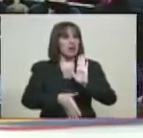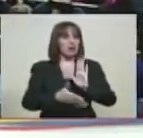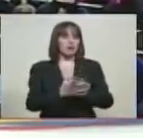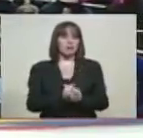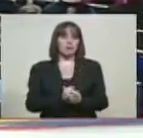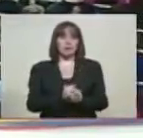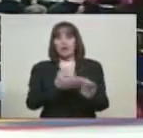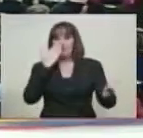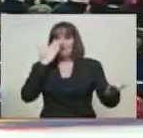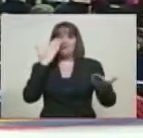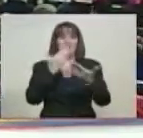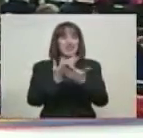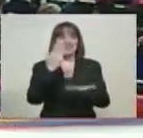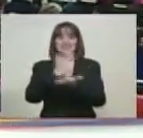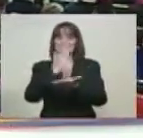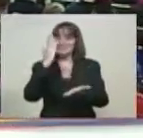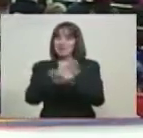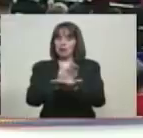por delante